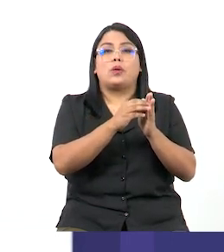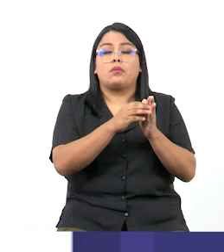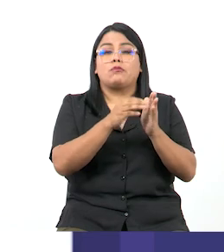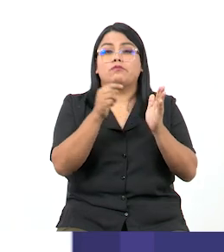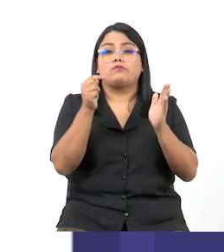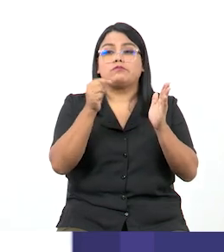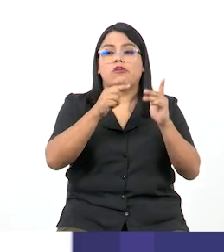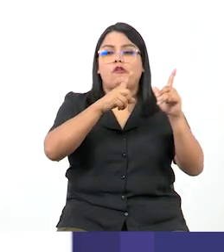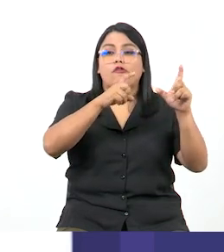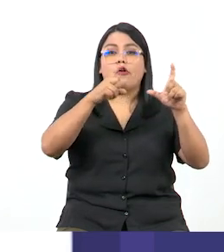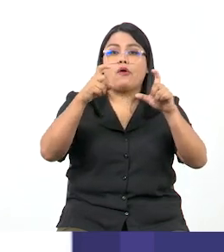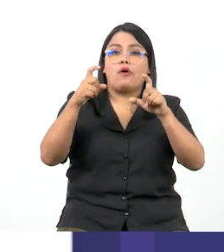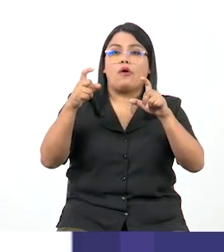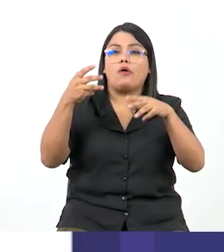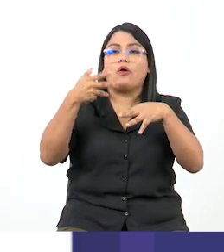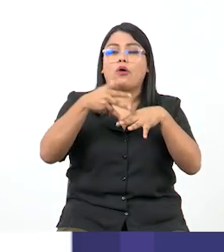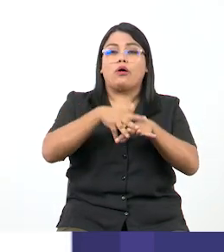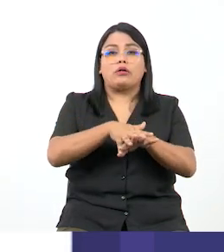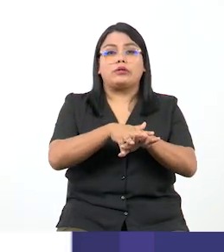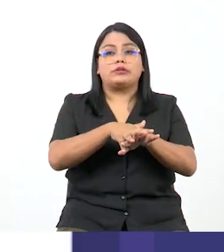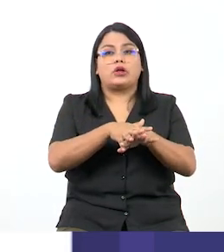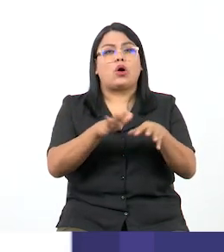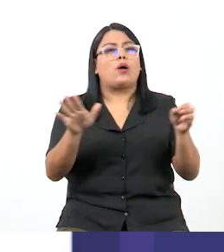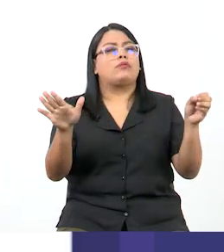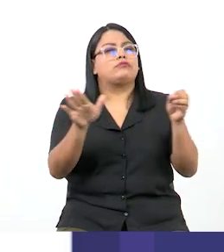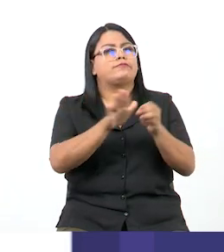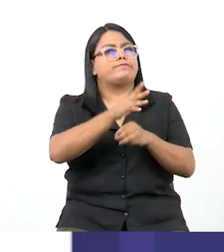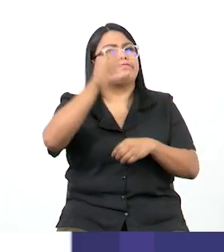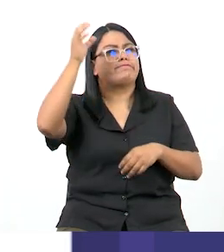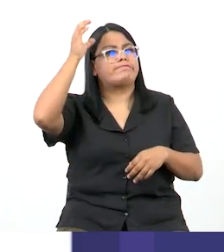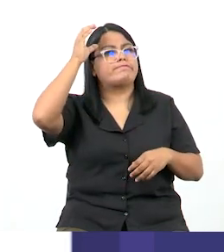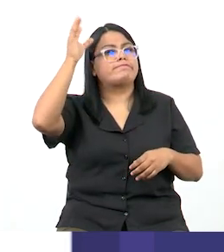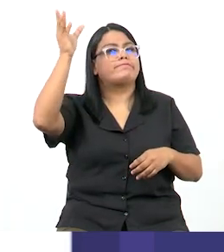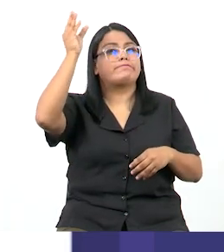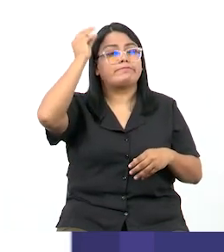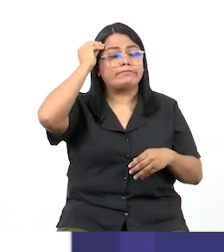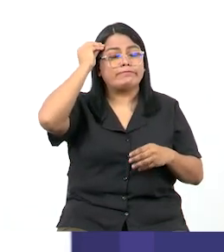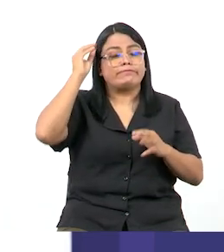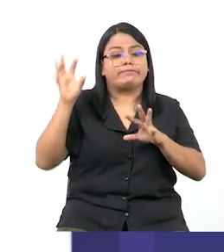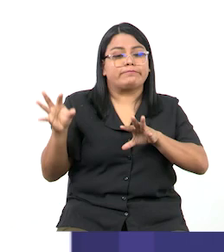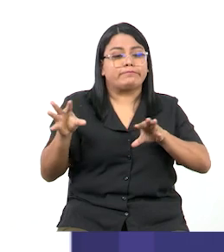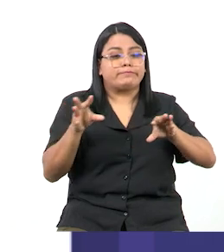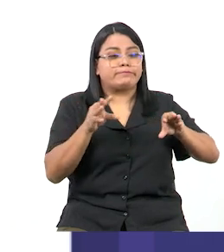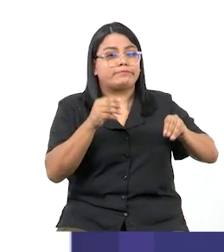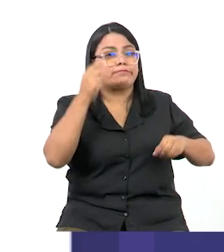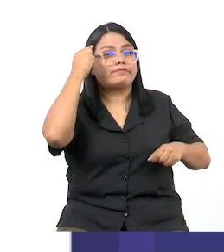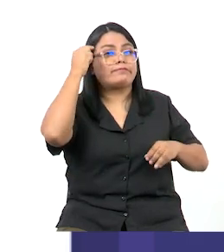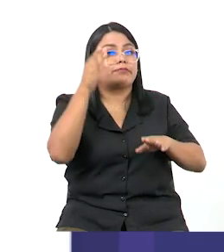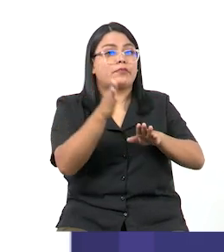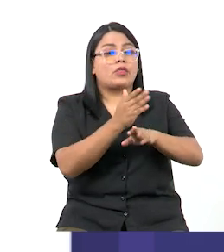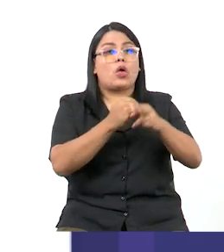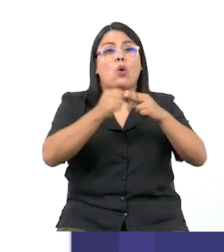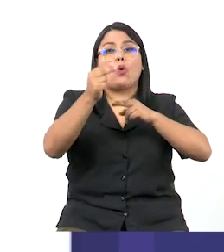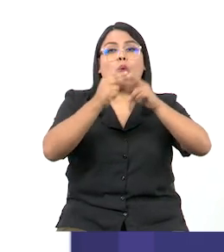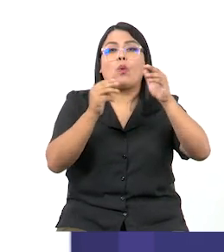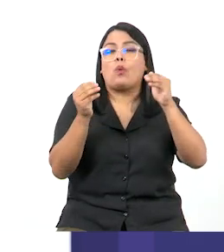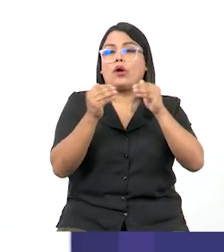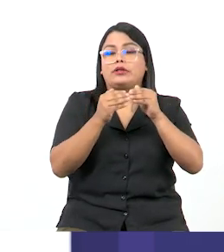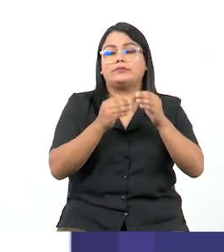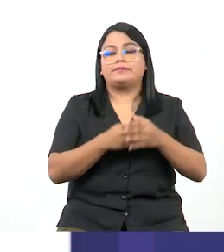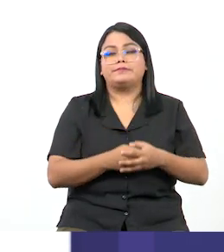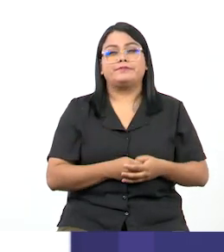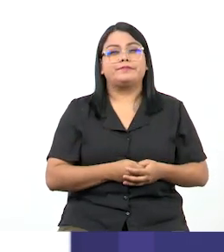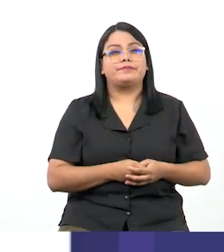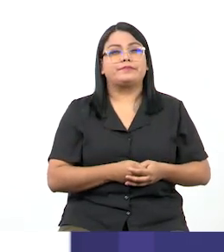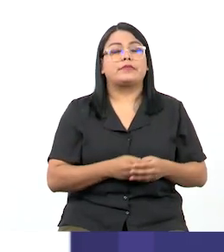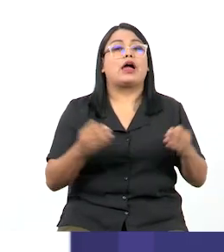Textualización, donde deben escribir el texto con imágenes a partir de todo el conocimiento que ha adquirido en la